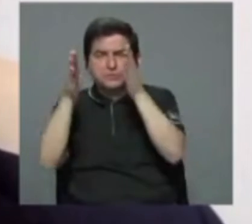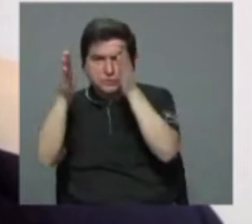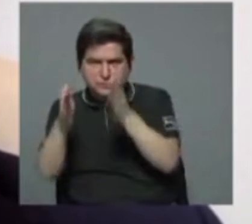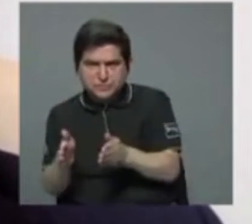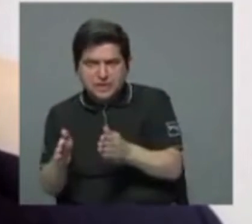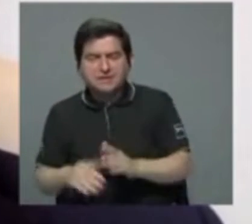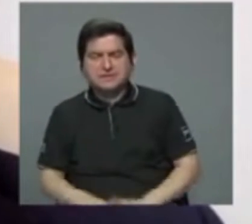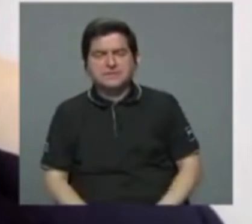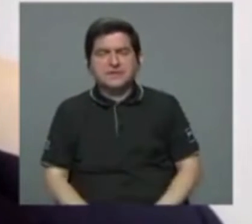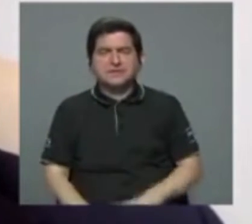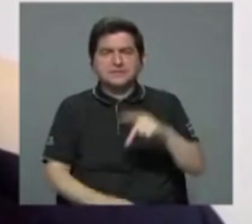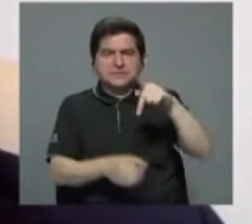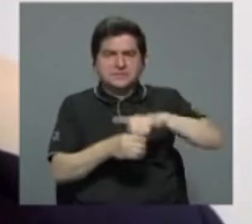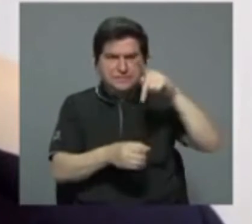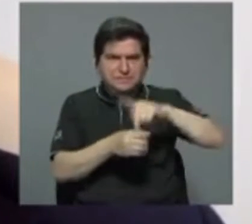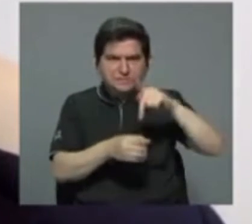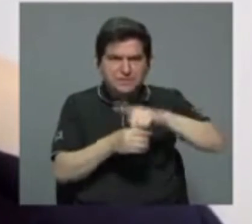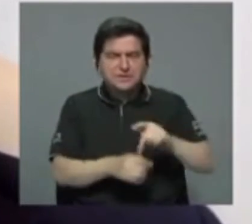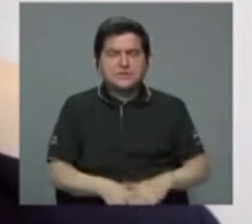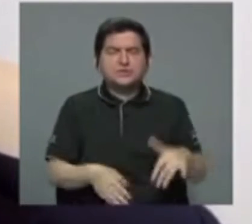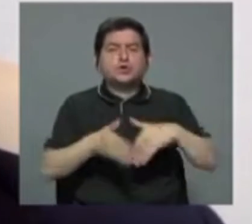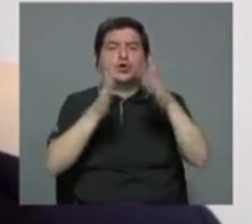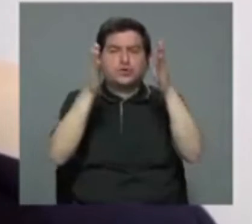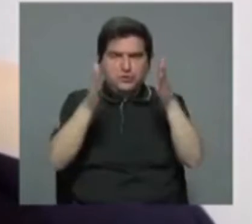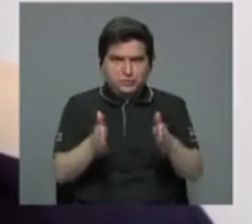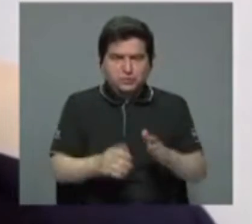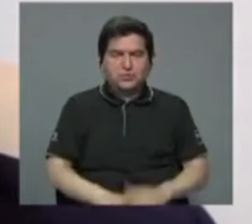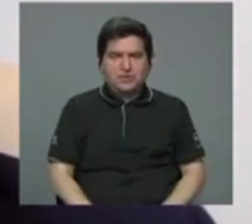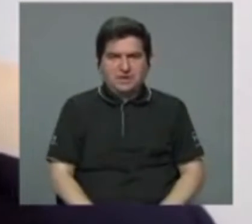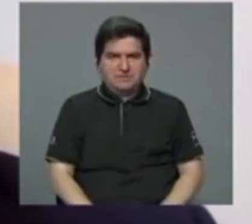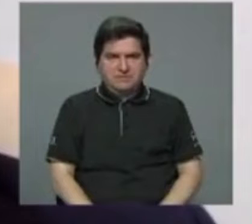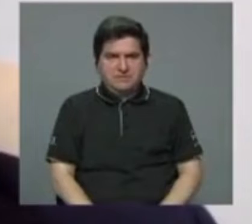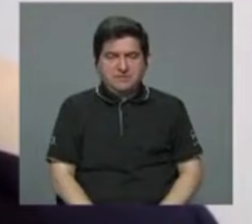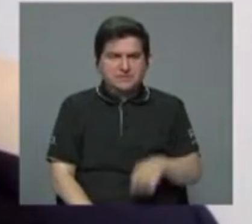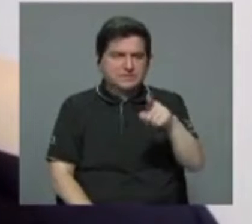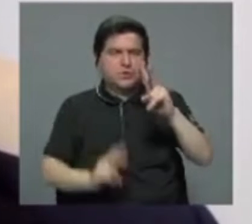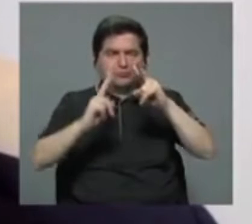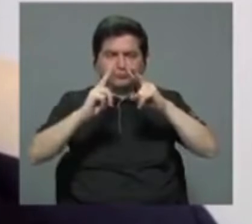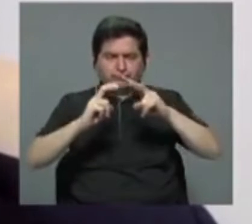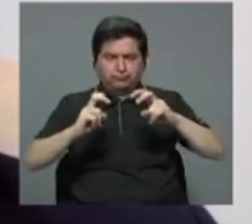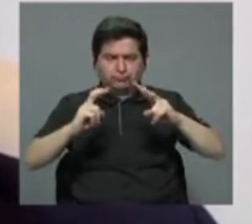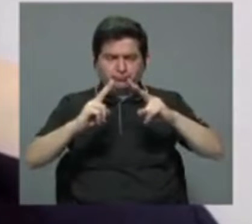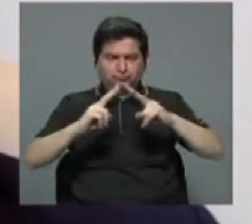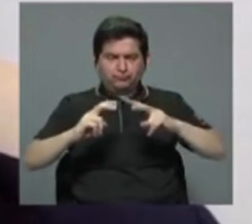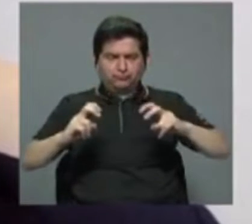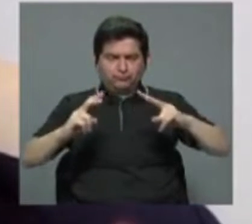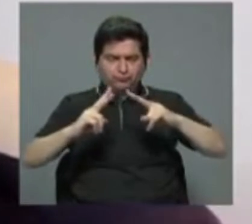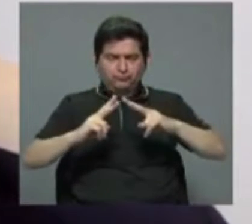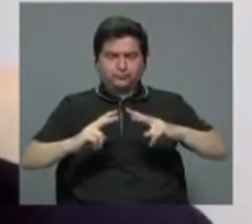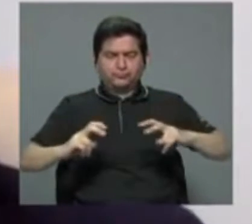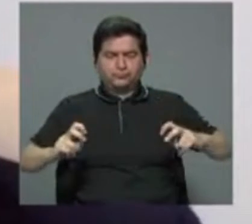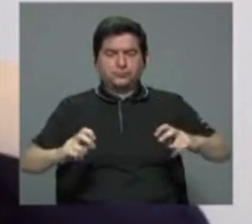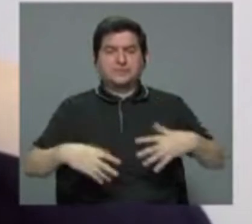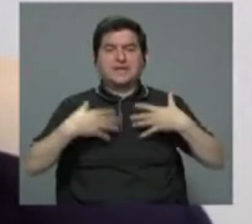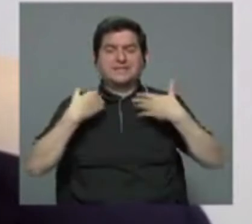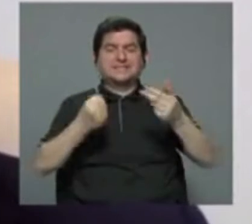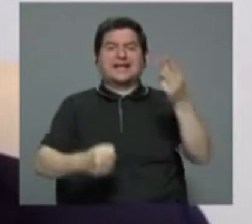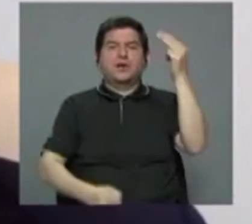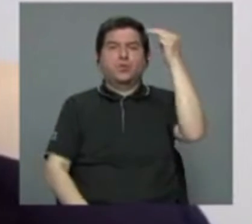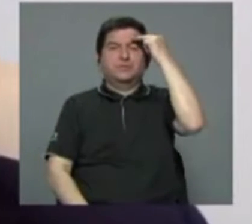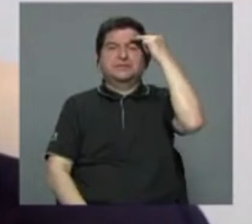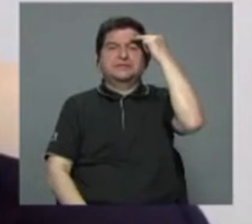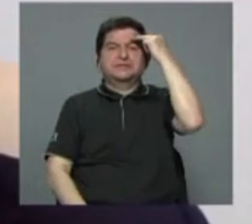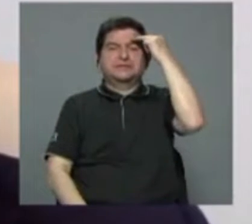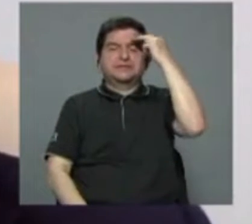expertos, con participación de estudiantes, que va a analizar la salud mental.